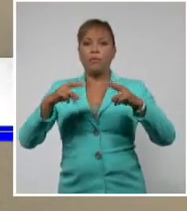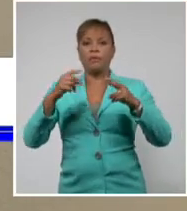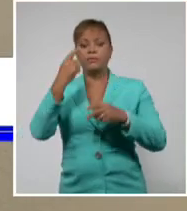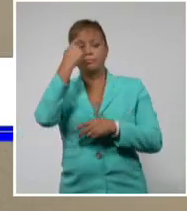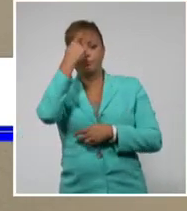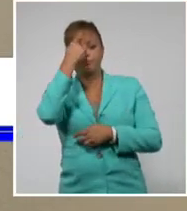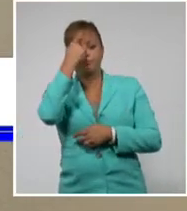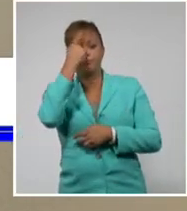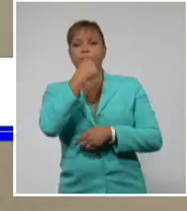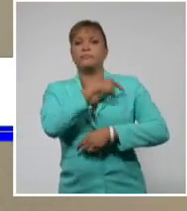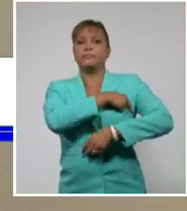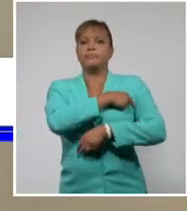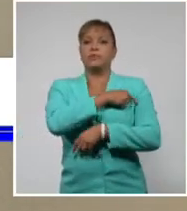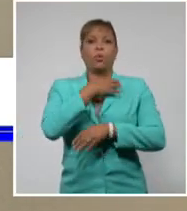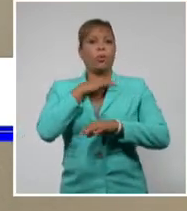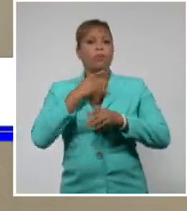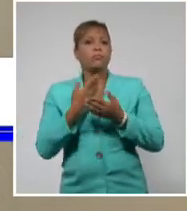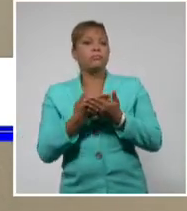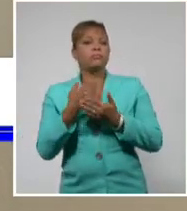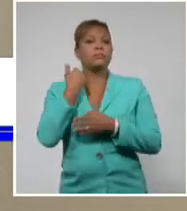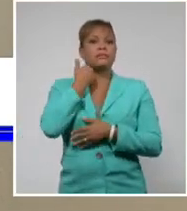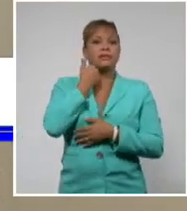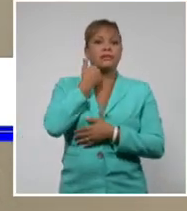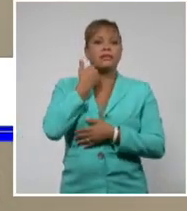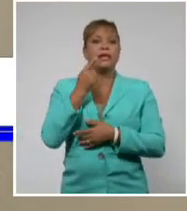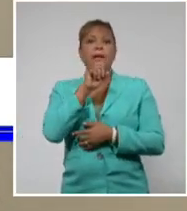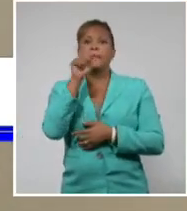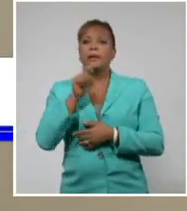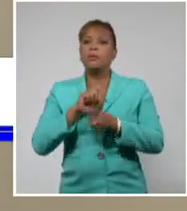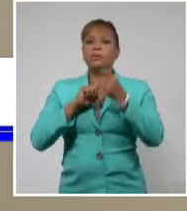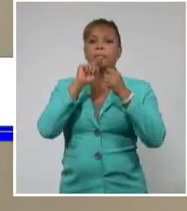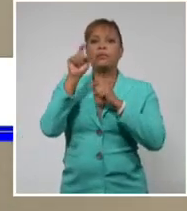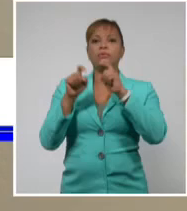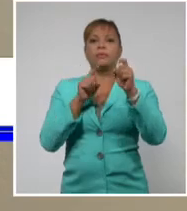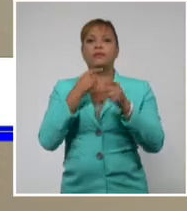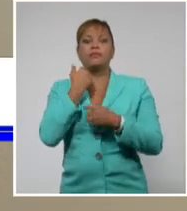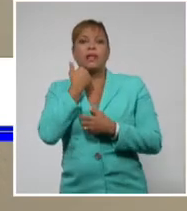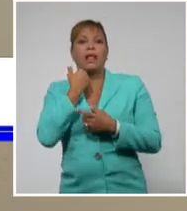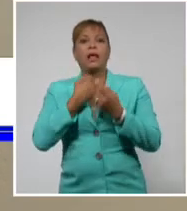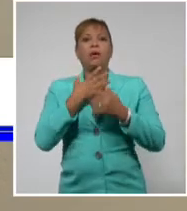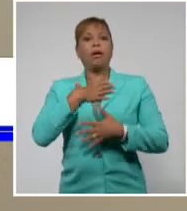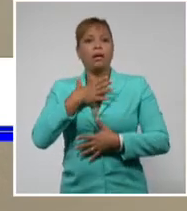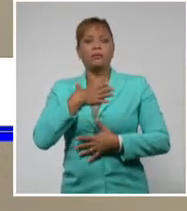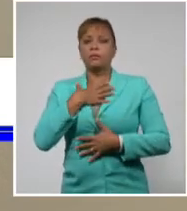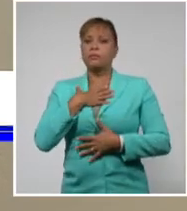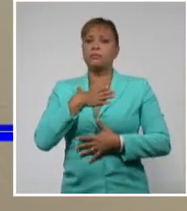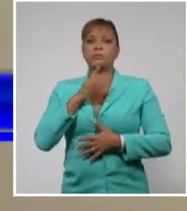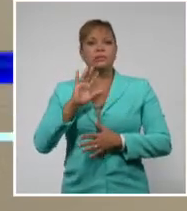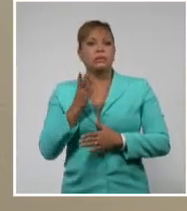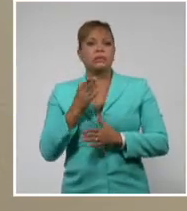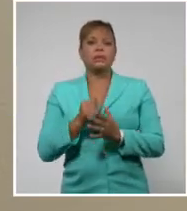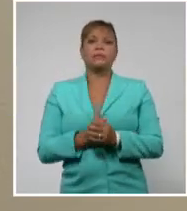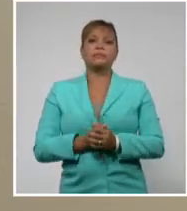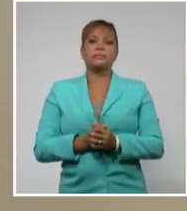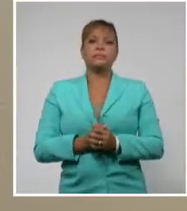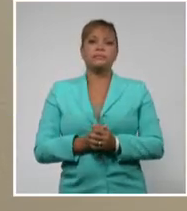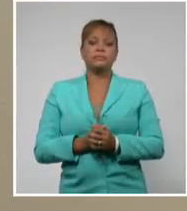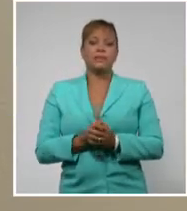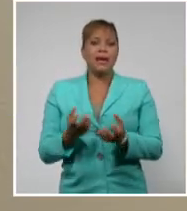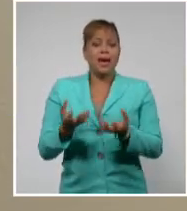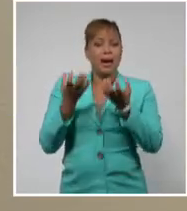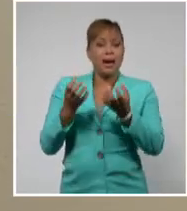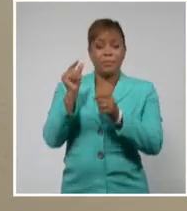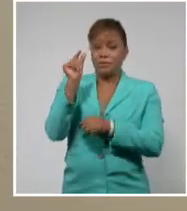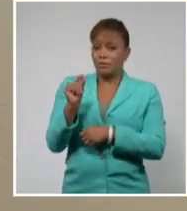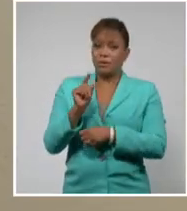le toma la atención, les mide la temperatura. Si tienen, le preguntamos si tienen algún síntoma. Entonces se mantienen en los cuartos y no hay aglomeración de